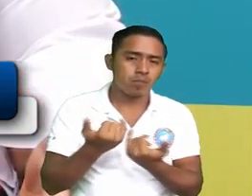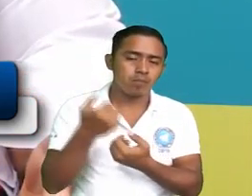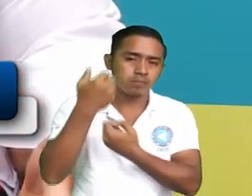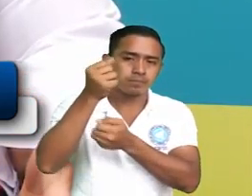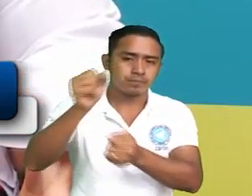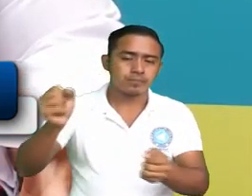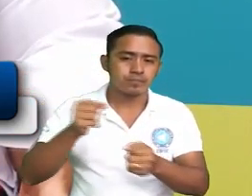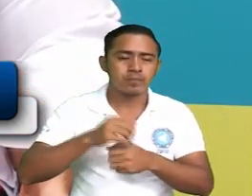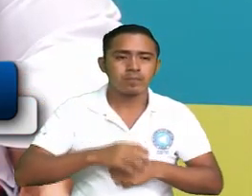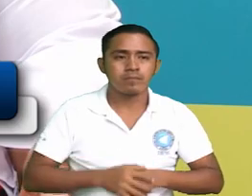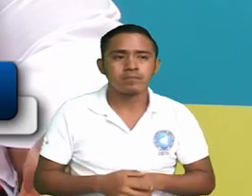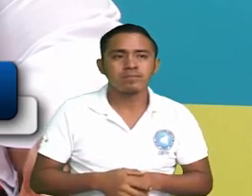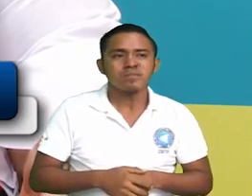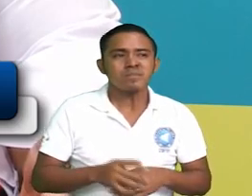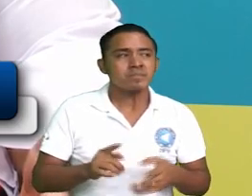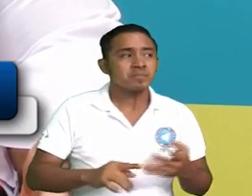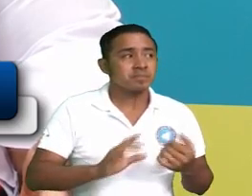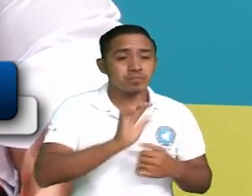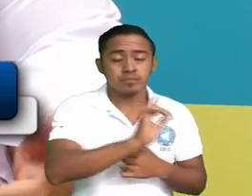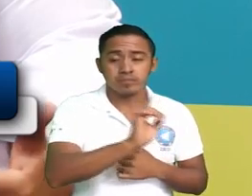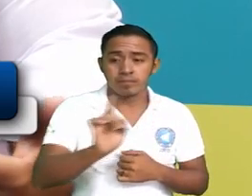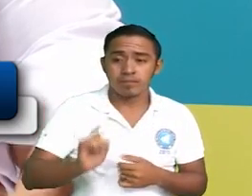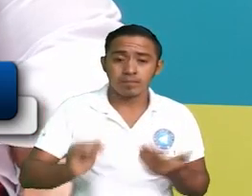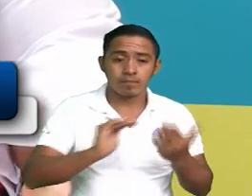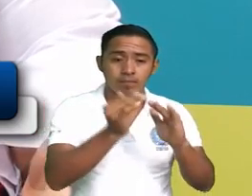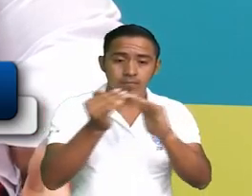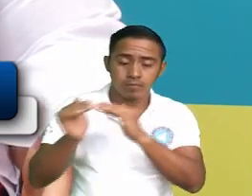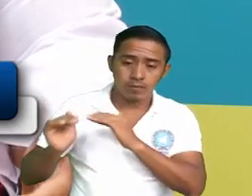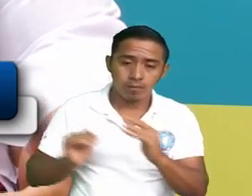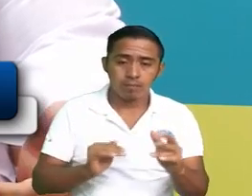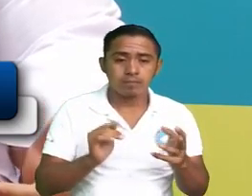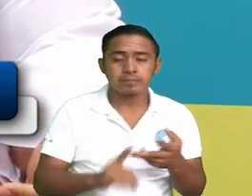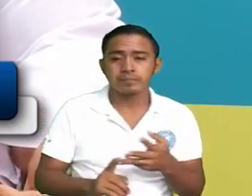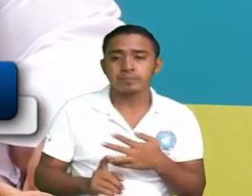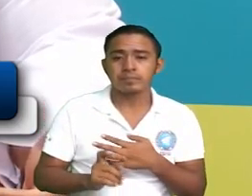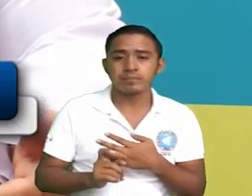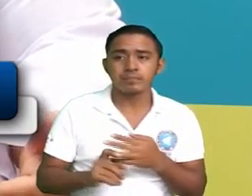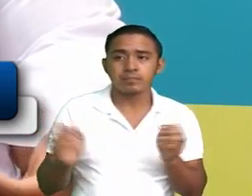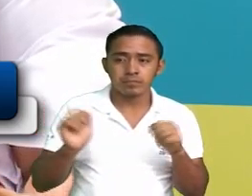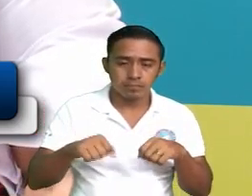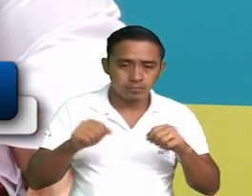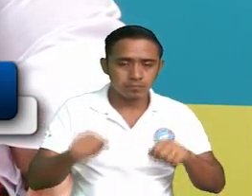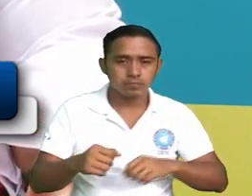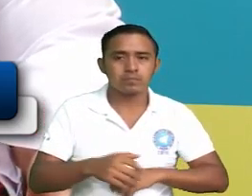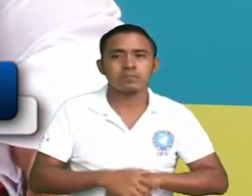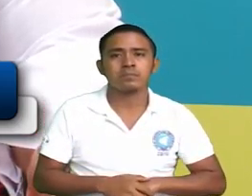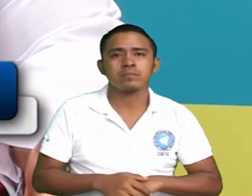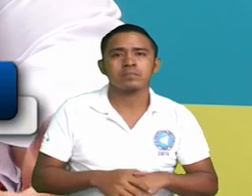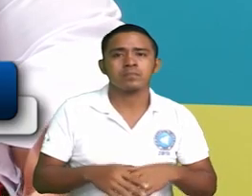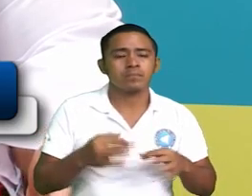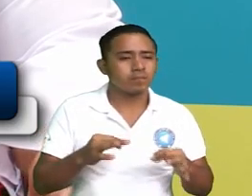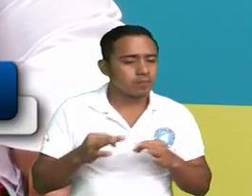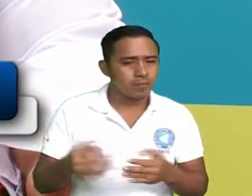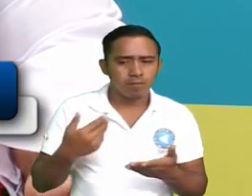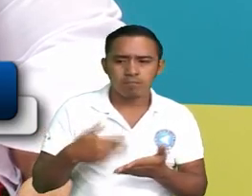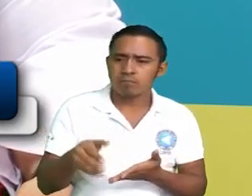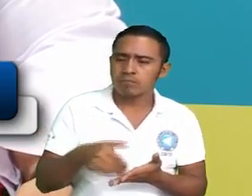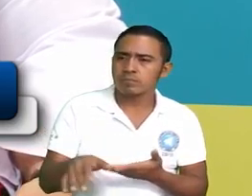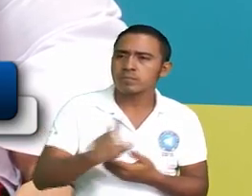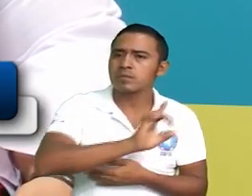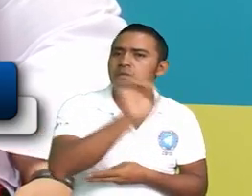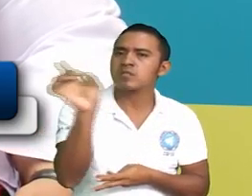comunitarios de cada barrio, de cada manzana, para nosotros poder llegar a accesar con mayor facilidad